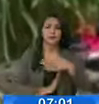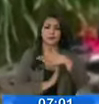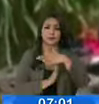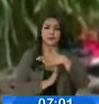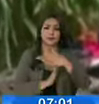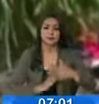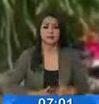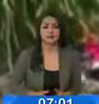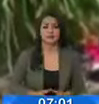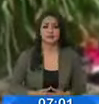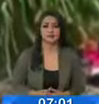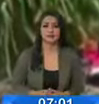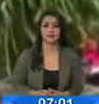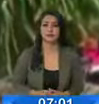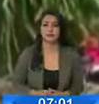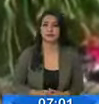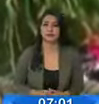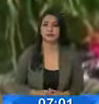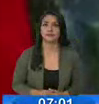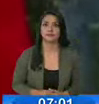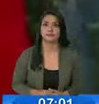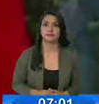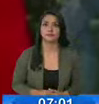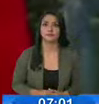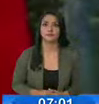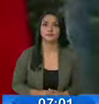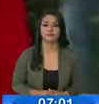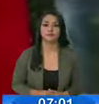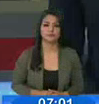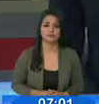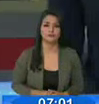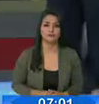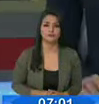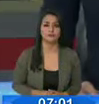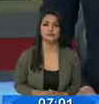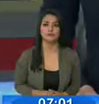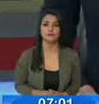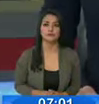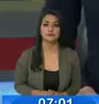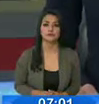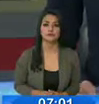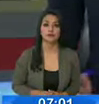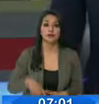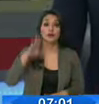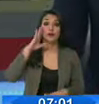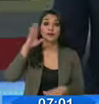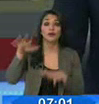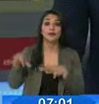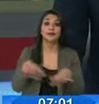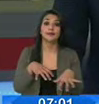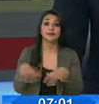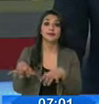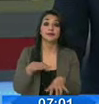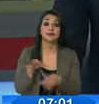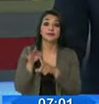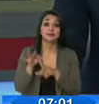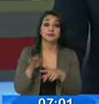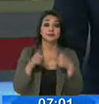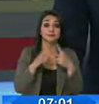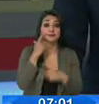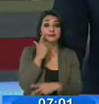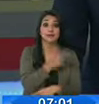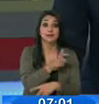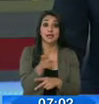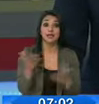eterno. En Quito informó Iván Casamen. Un operativo conjunto entre la Fiscalía y la Policía permitió